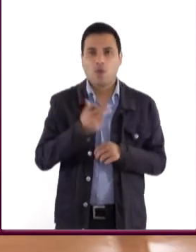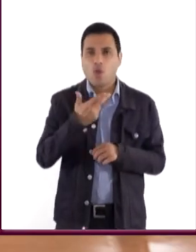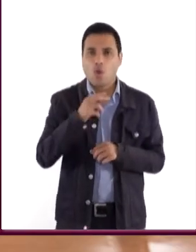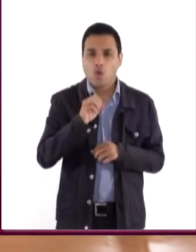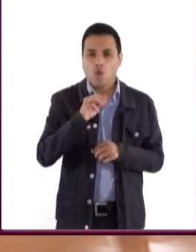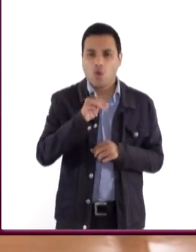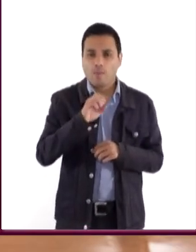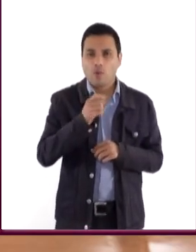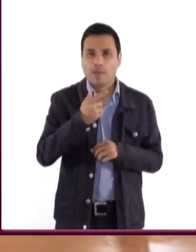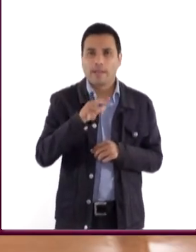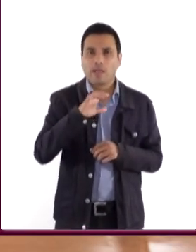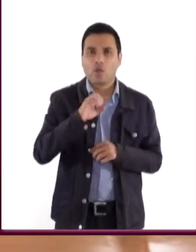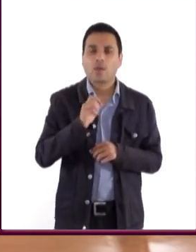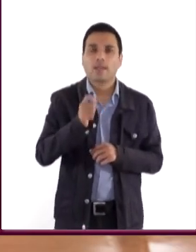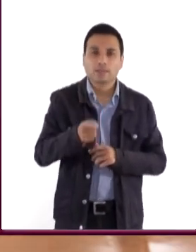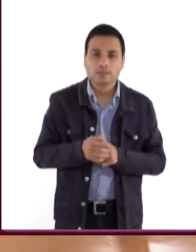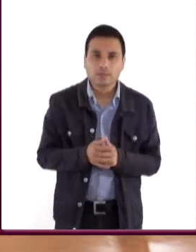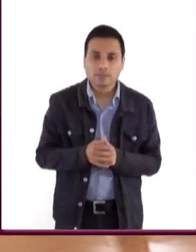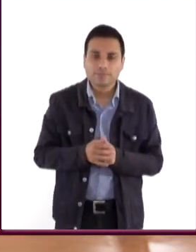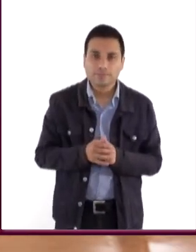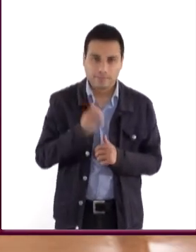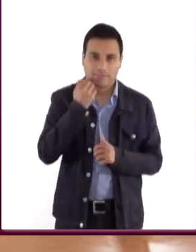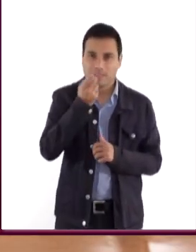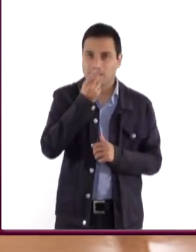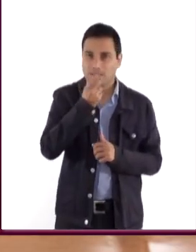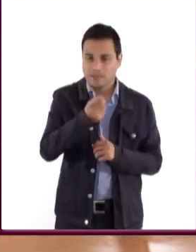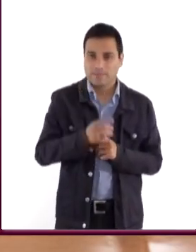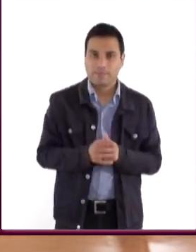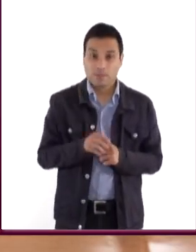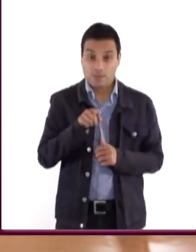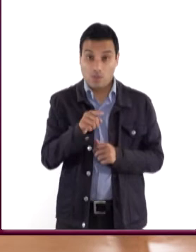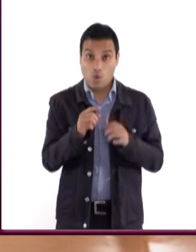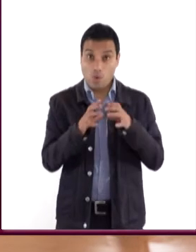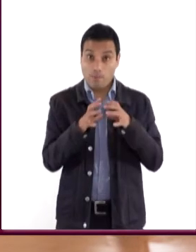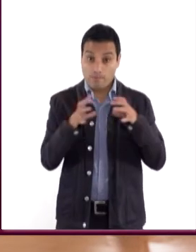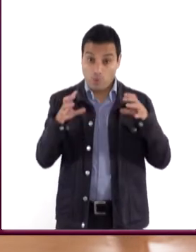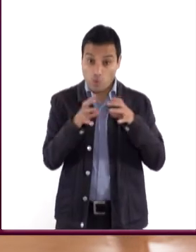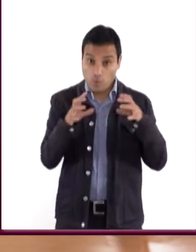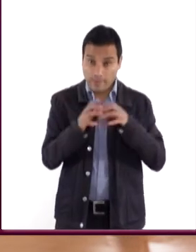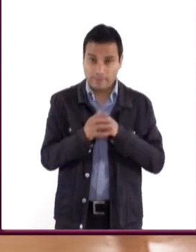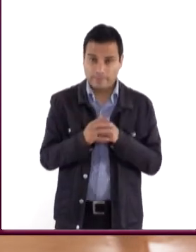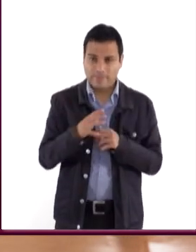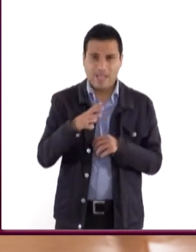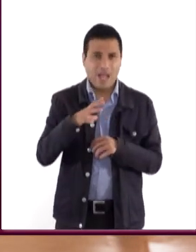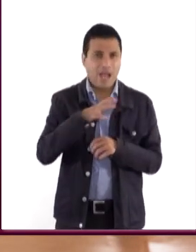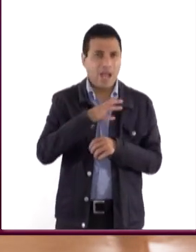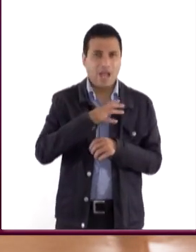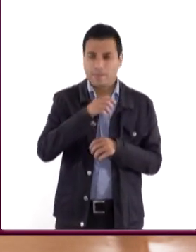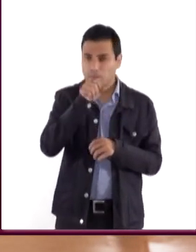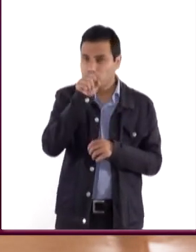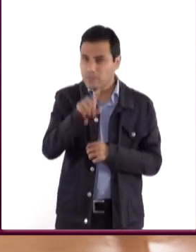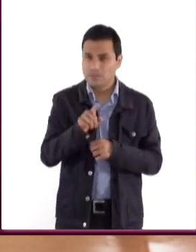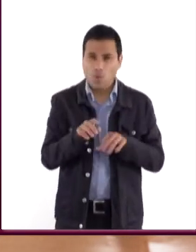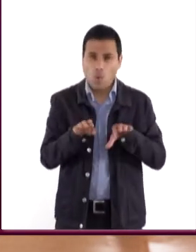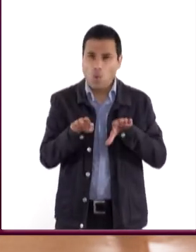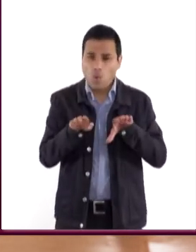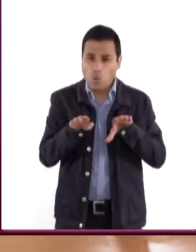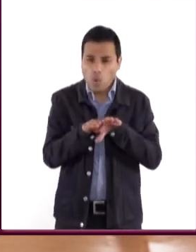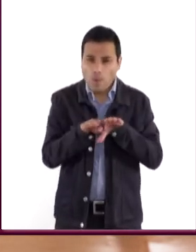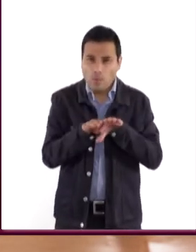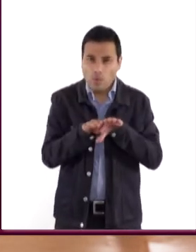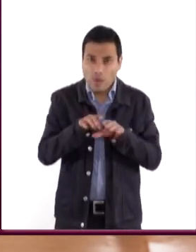Homogéneo quiere decir que en su volumen tiene la misma distribución.